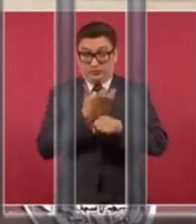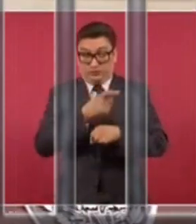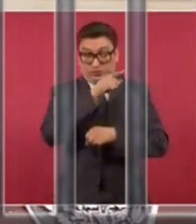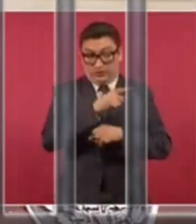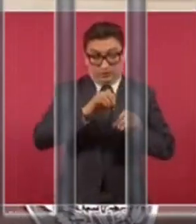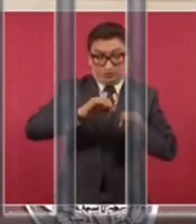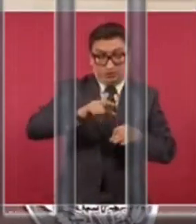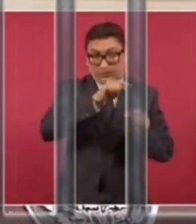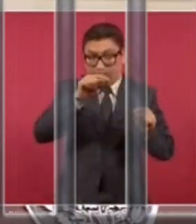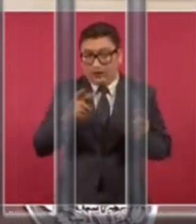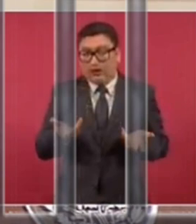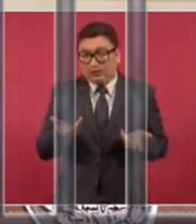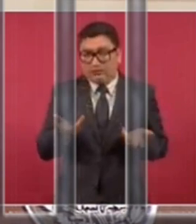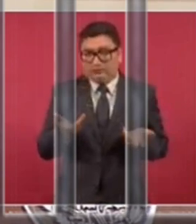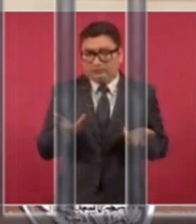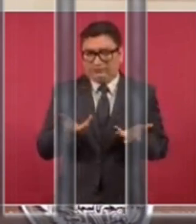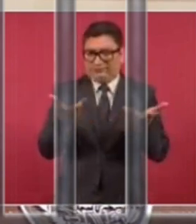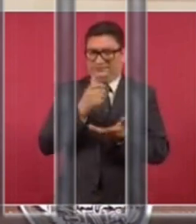Unidos